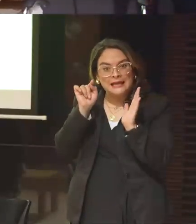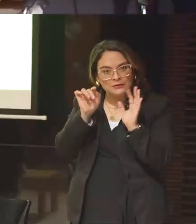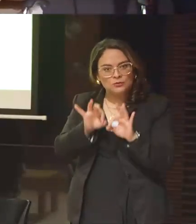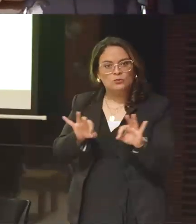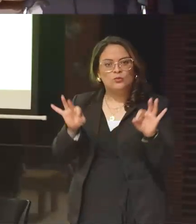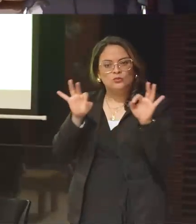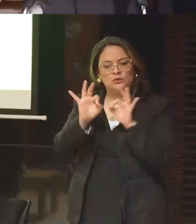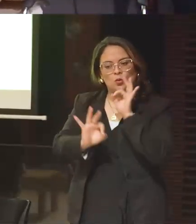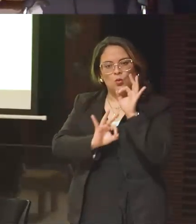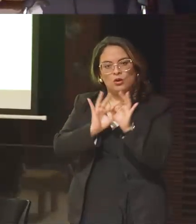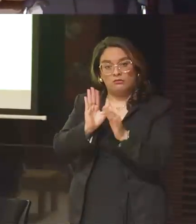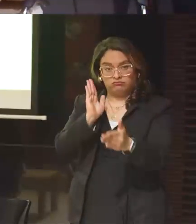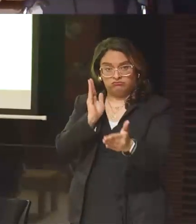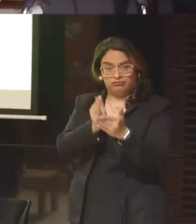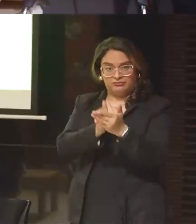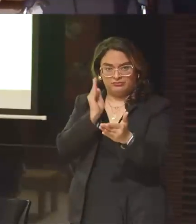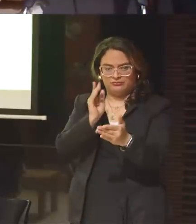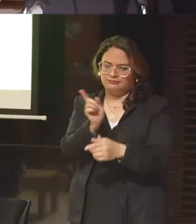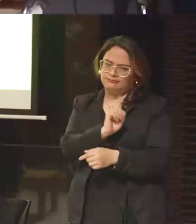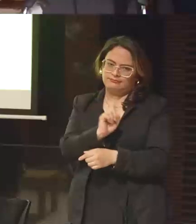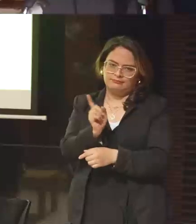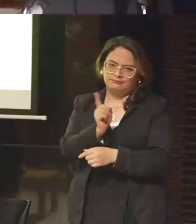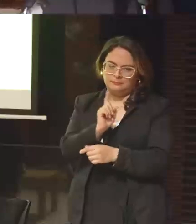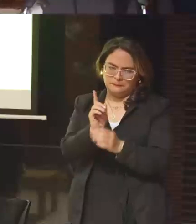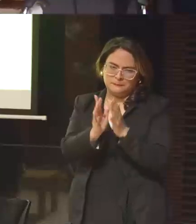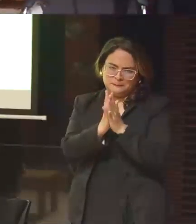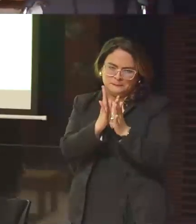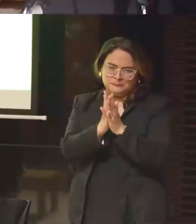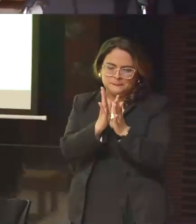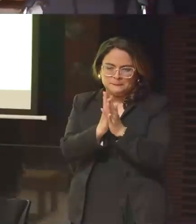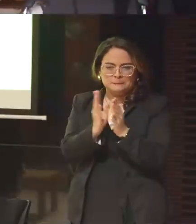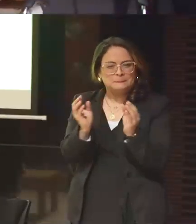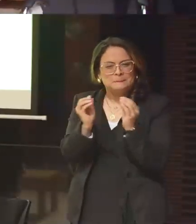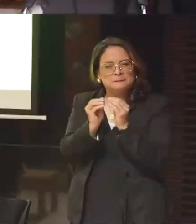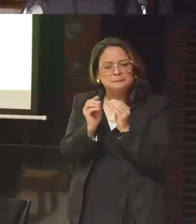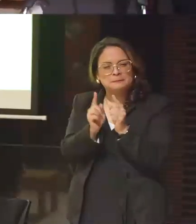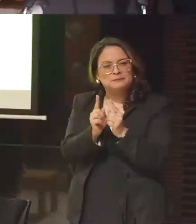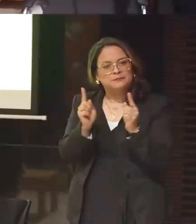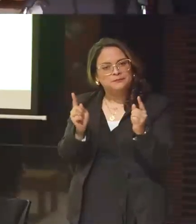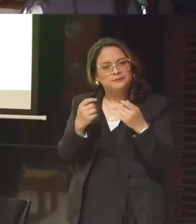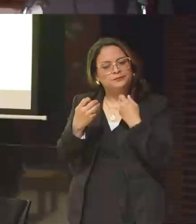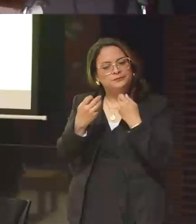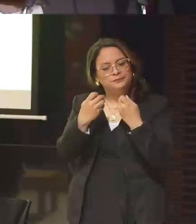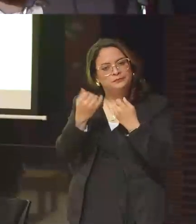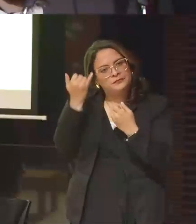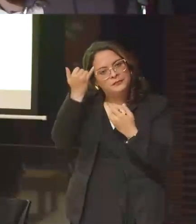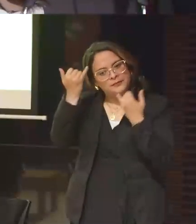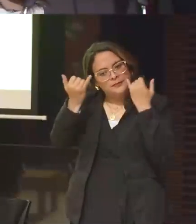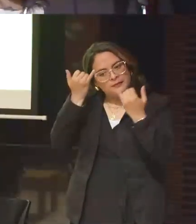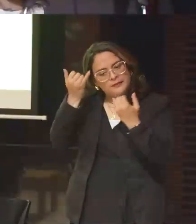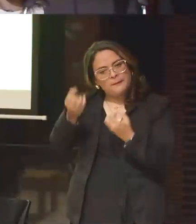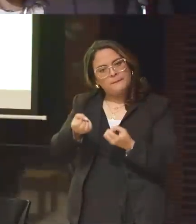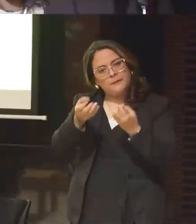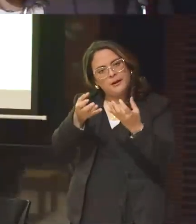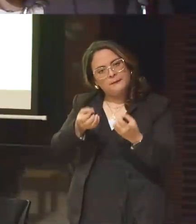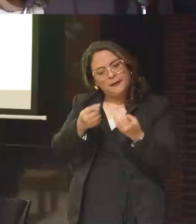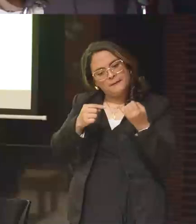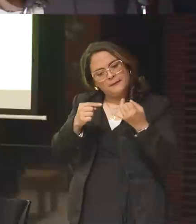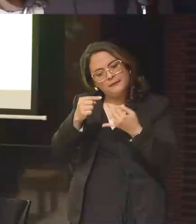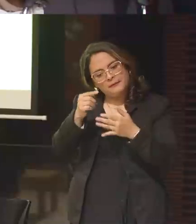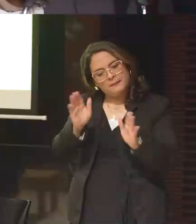lo que se ataca. Entonces, ¿quieren por favor compartirnos tips para mejorar el sentido de